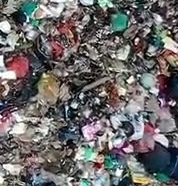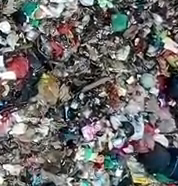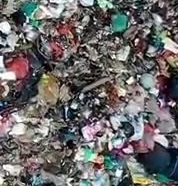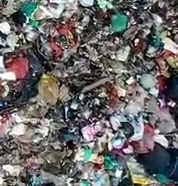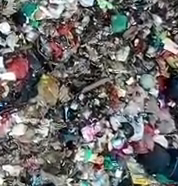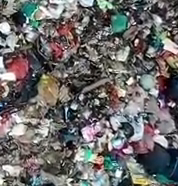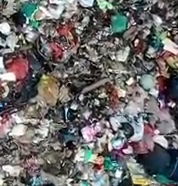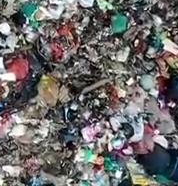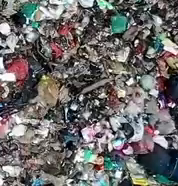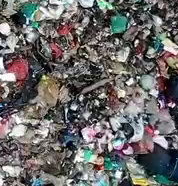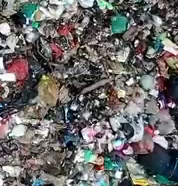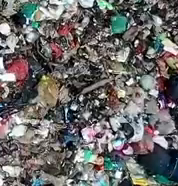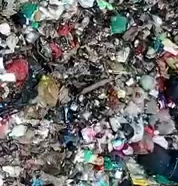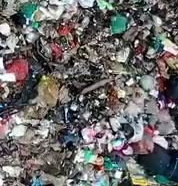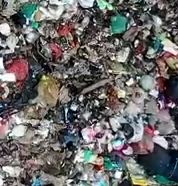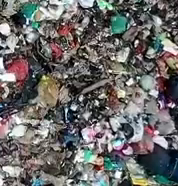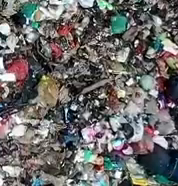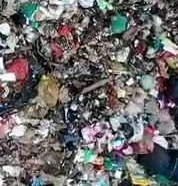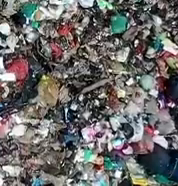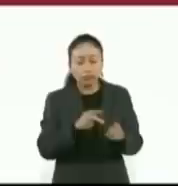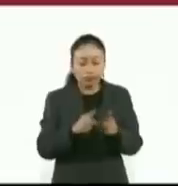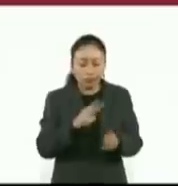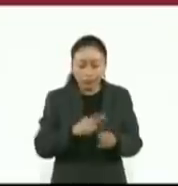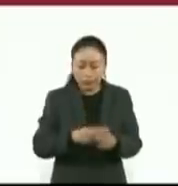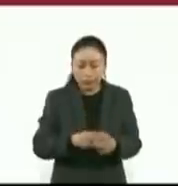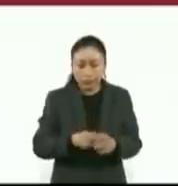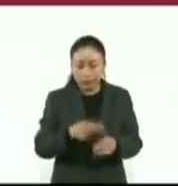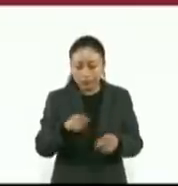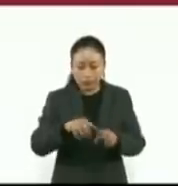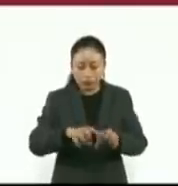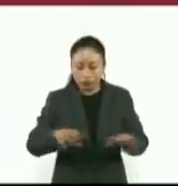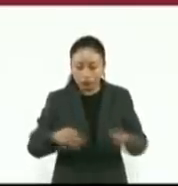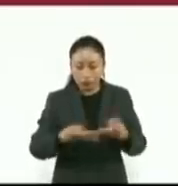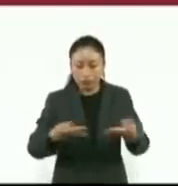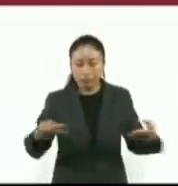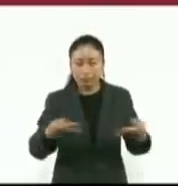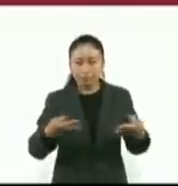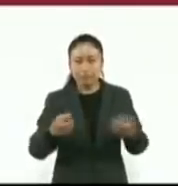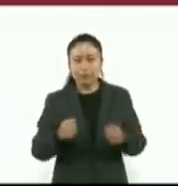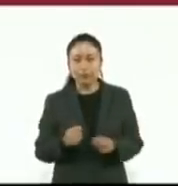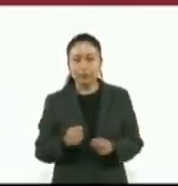parte de los combustibles fósiles de la base y poder generar